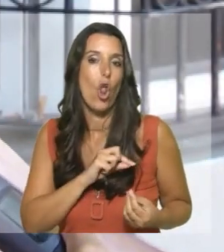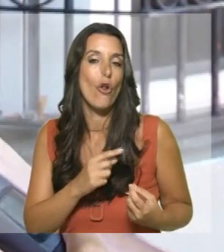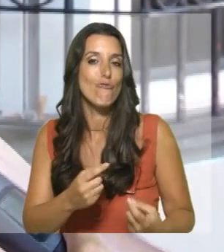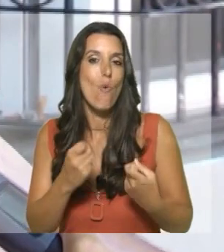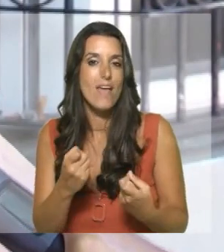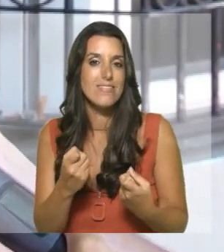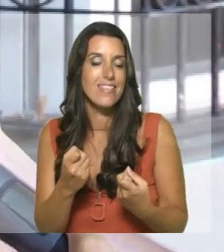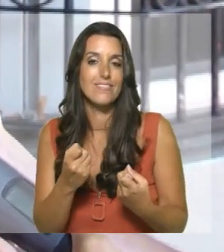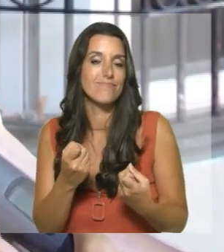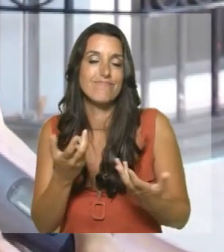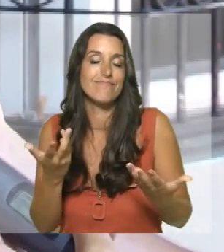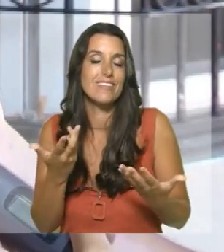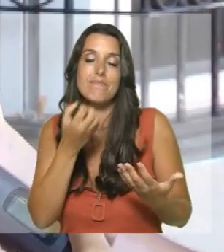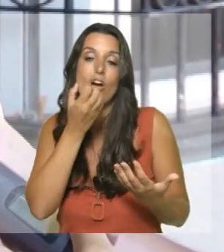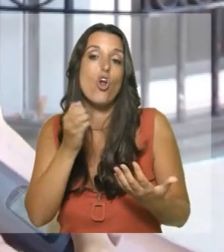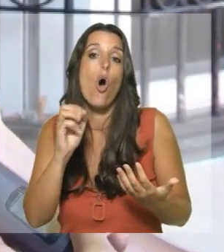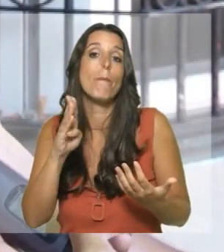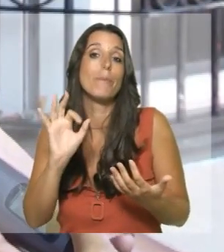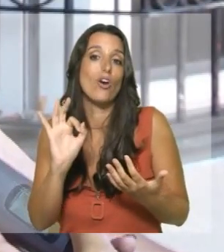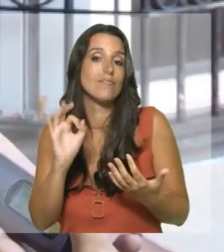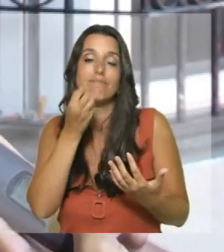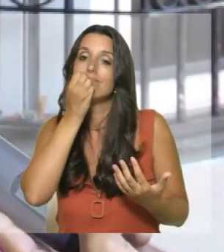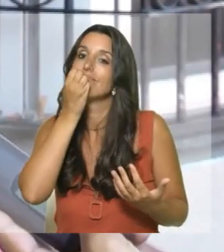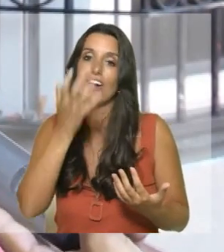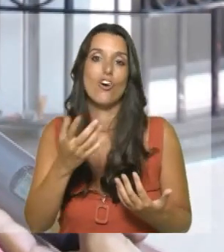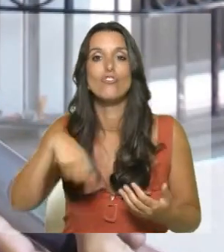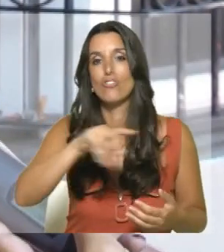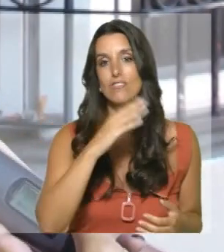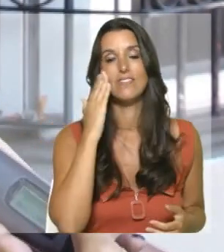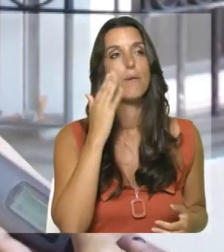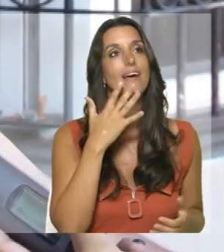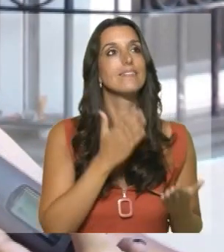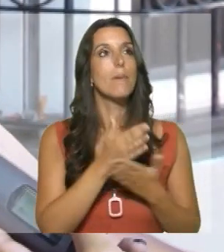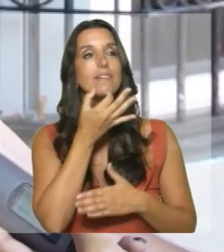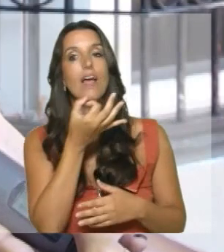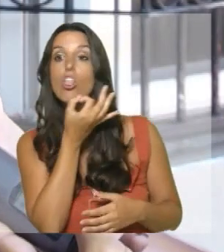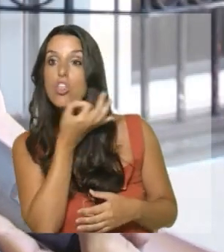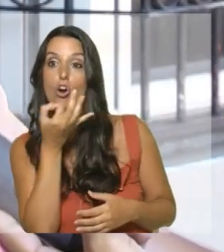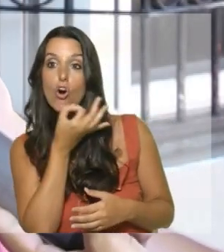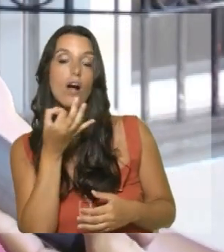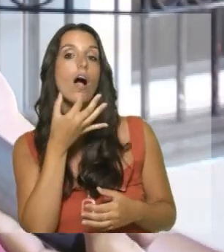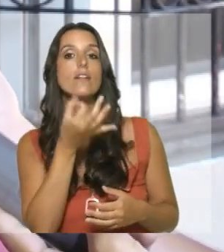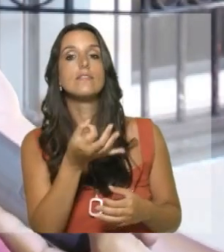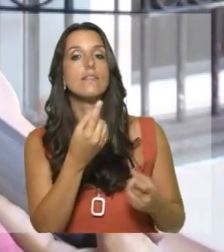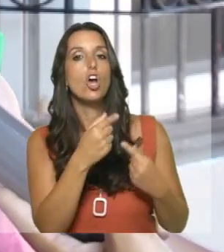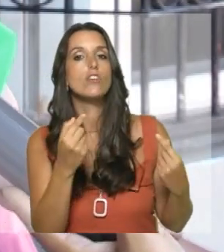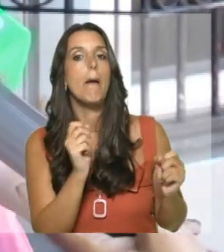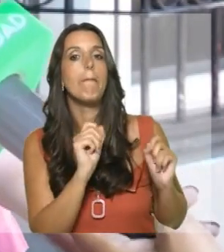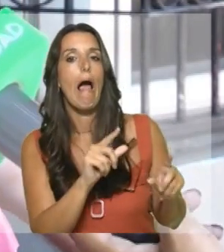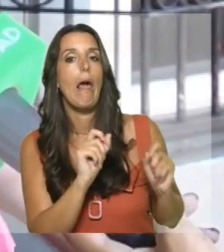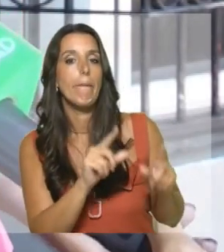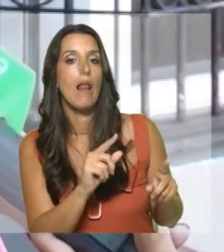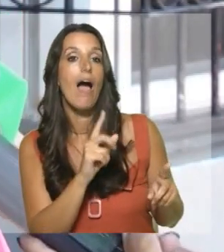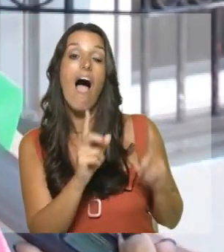los opioides, nada mejor. Todos sabemos, siempre cuando nosotros hablamos de drogas, lo asociamos con cosas malas.